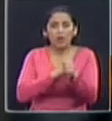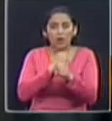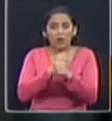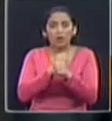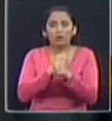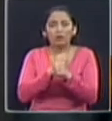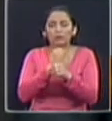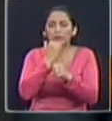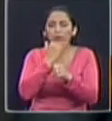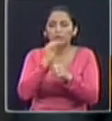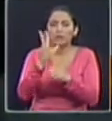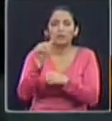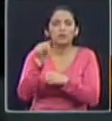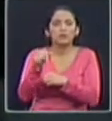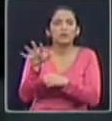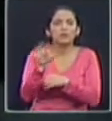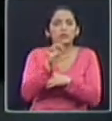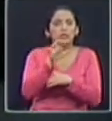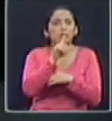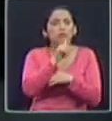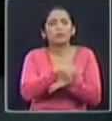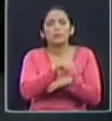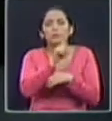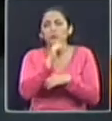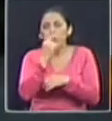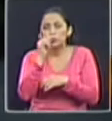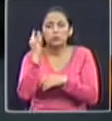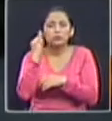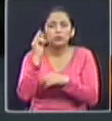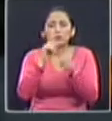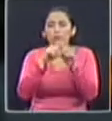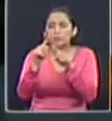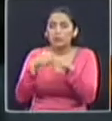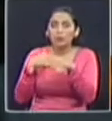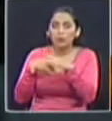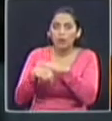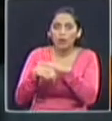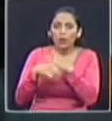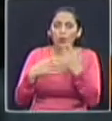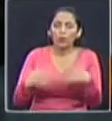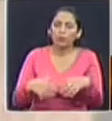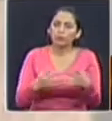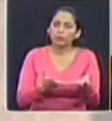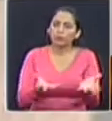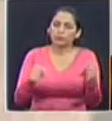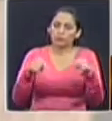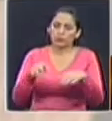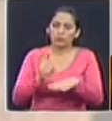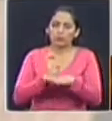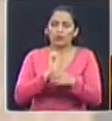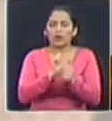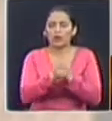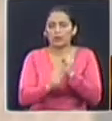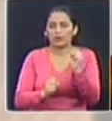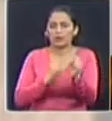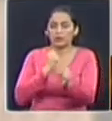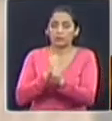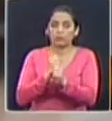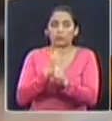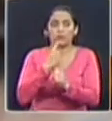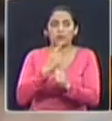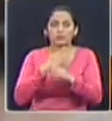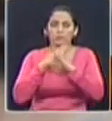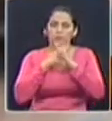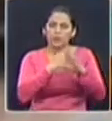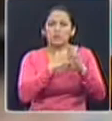son asesinadas. Afirma que así se mandaría un mensaje claro al mundo teniendo una postura intolerante contra